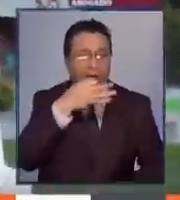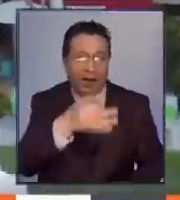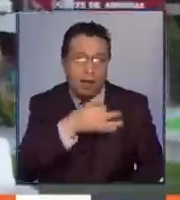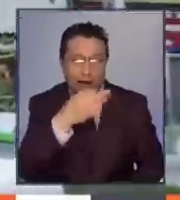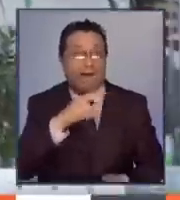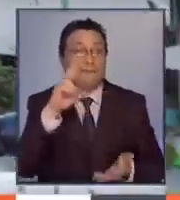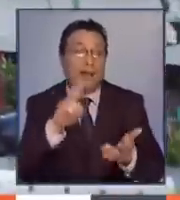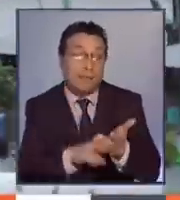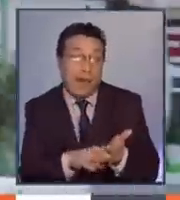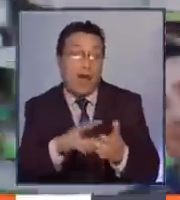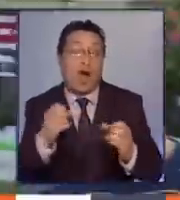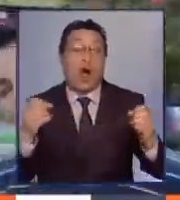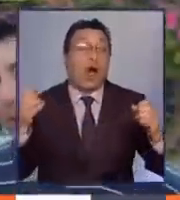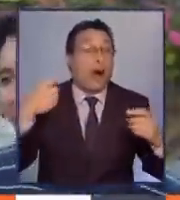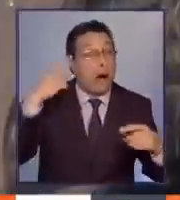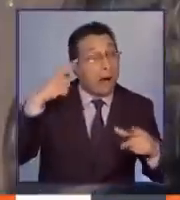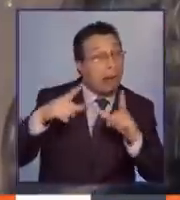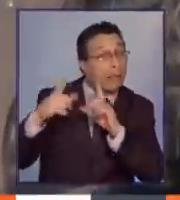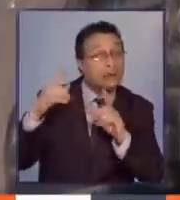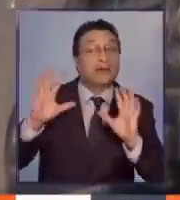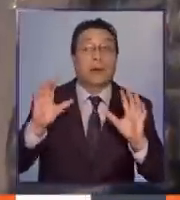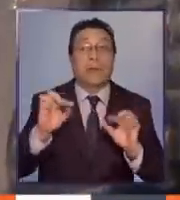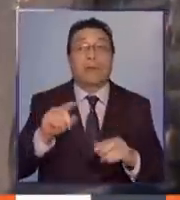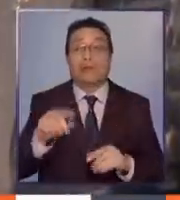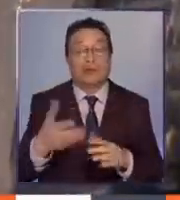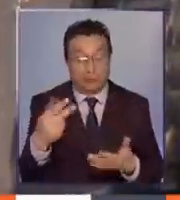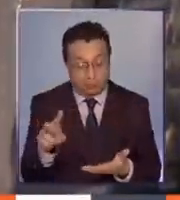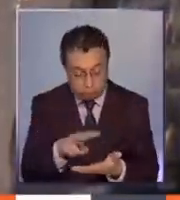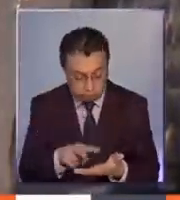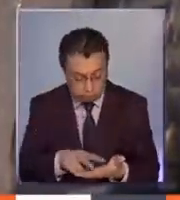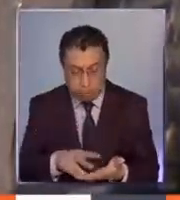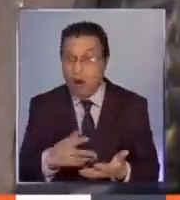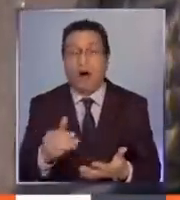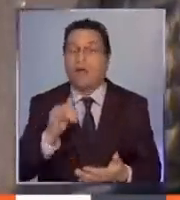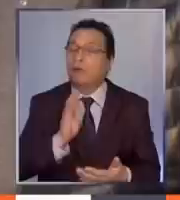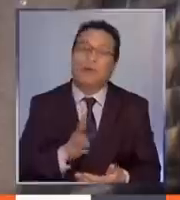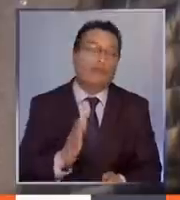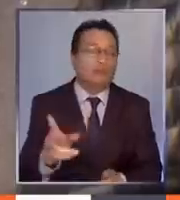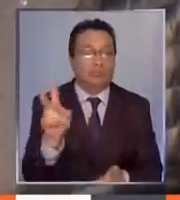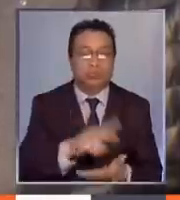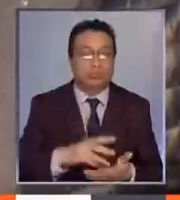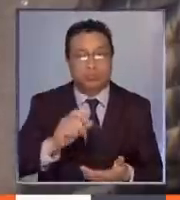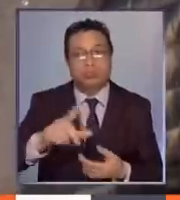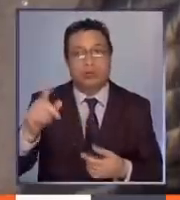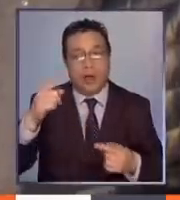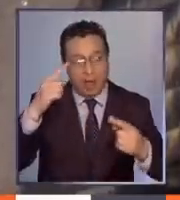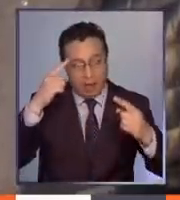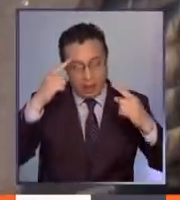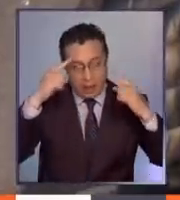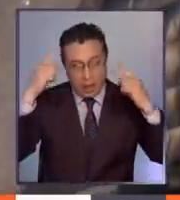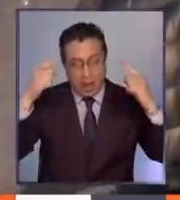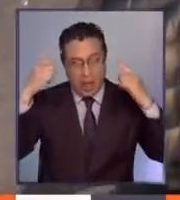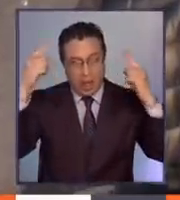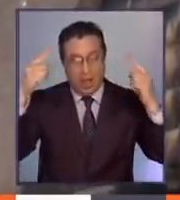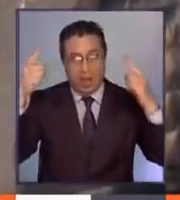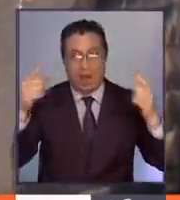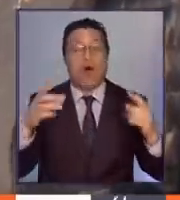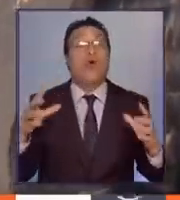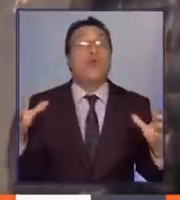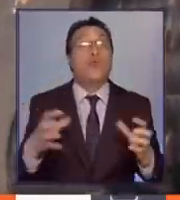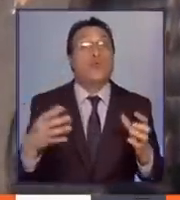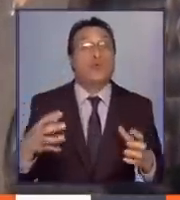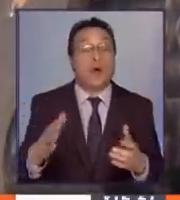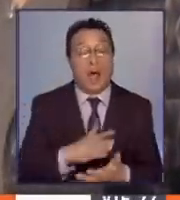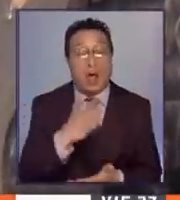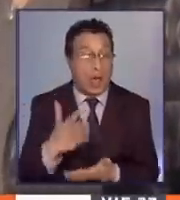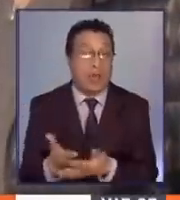reales de sus padres. Yo aprendí a leer y no solté los libros nunca más. Entonces, el tema de la imaginación es muy fuerte y hasta el día de hoy lo